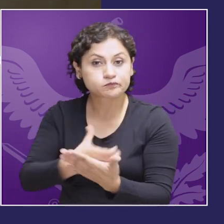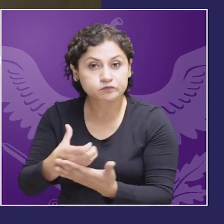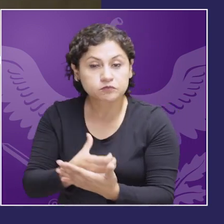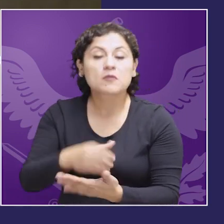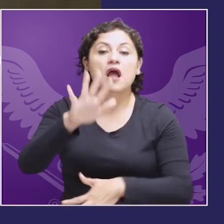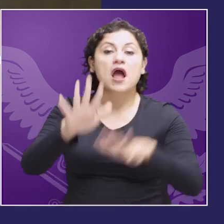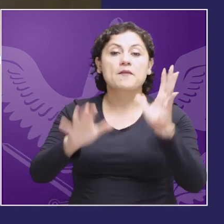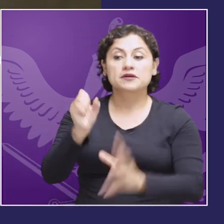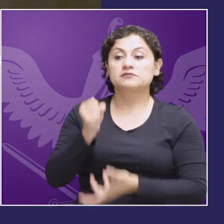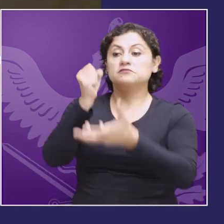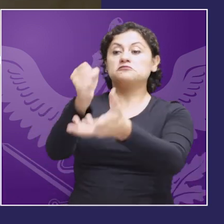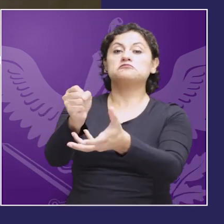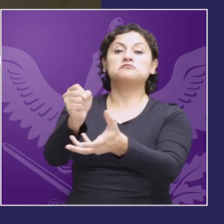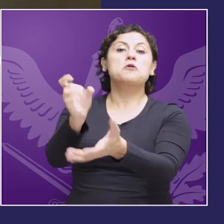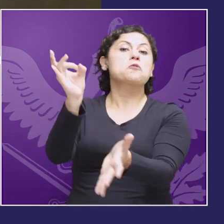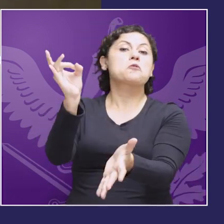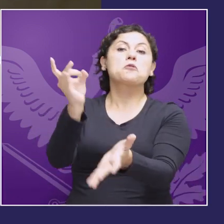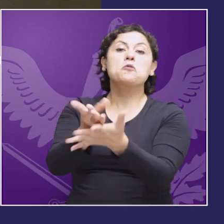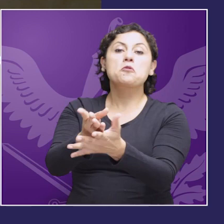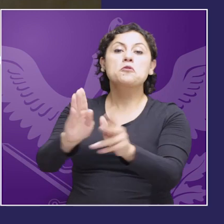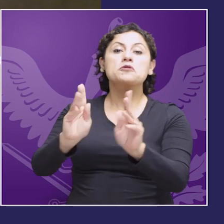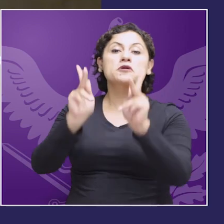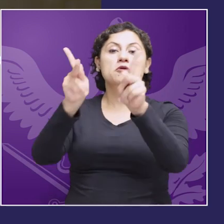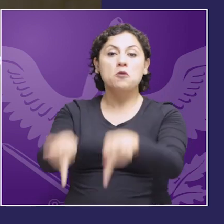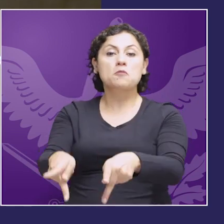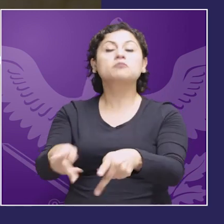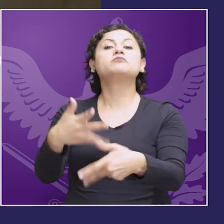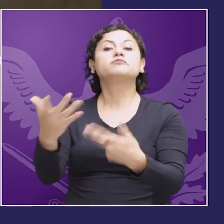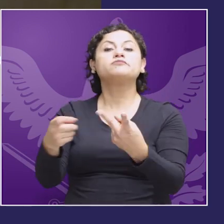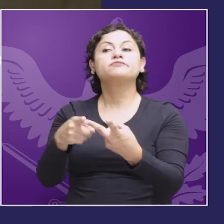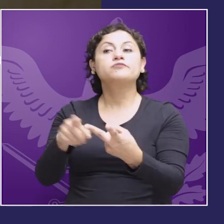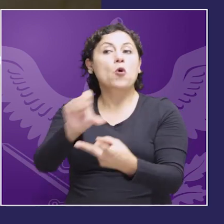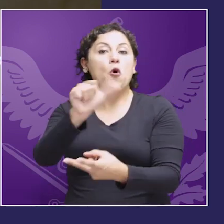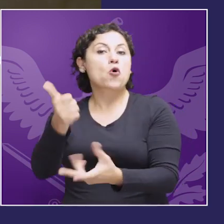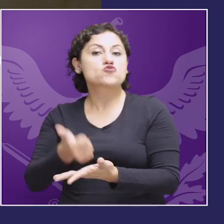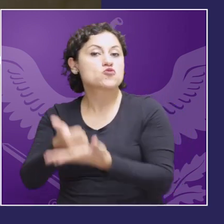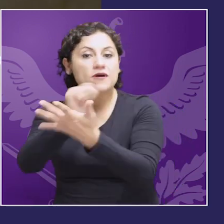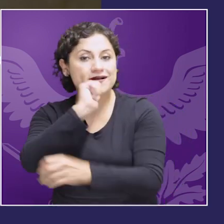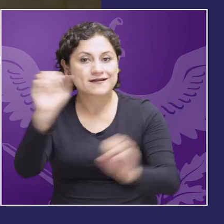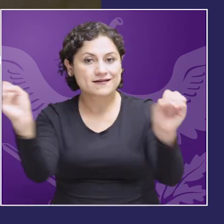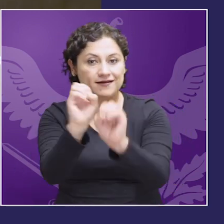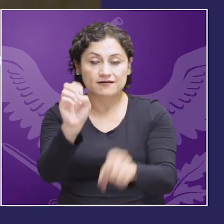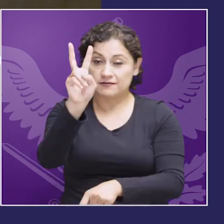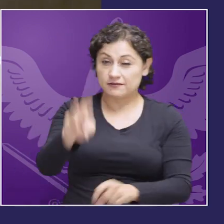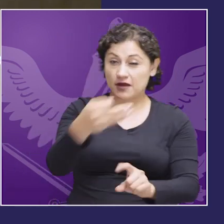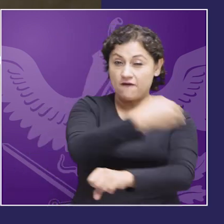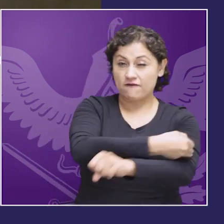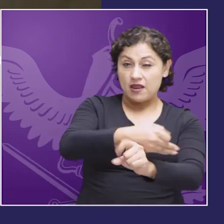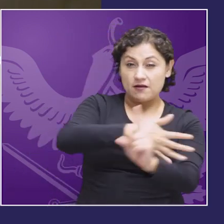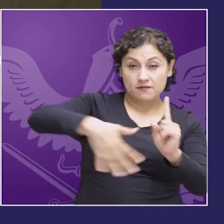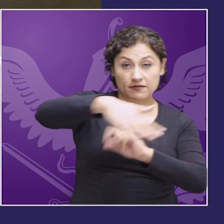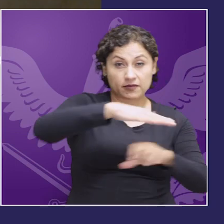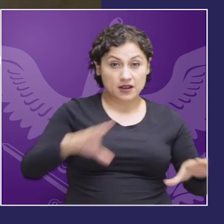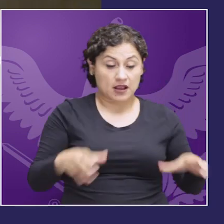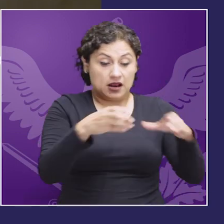muy difícilmente los jueces tienen por acreditado el daño moral. Lo que piden para efectos de las indemnizaciones